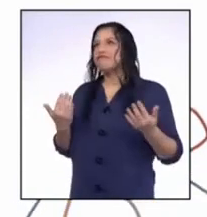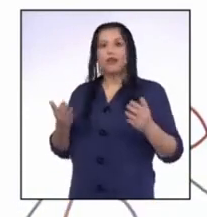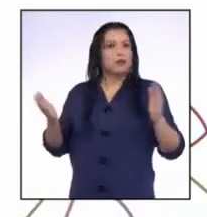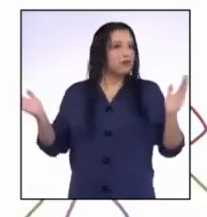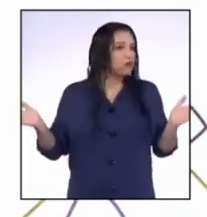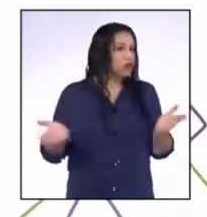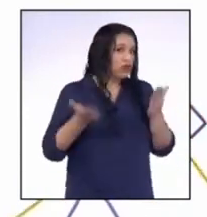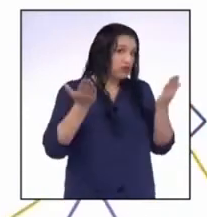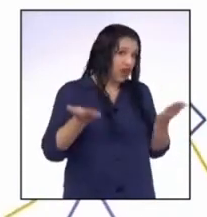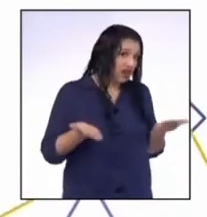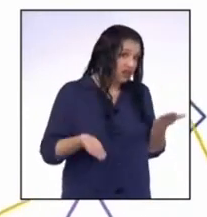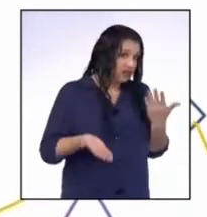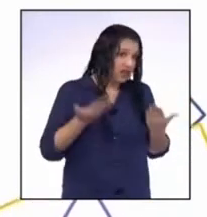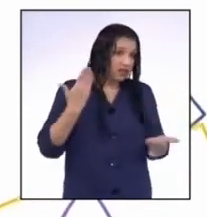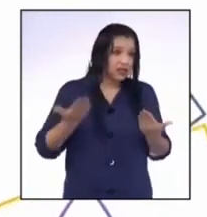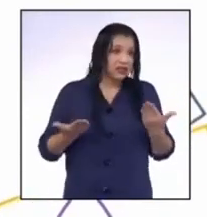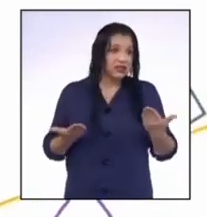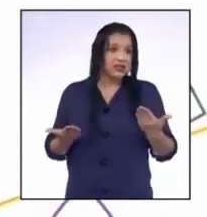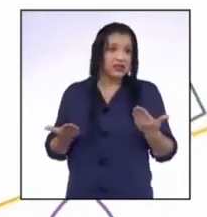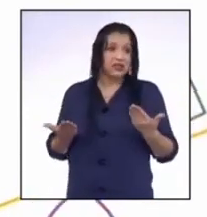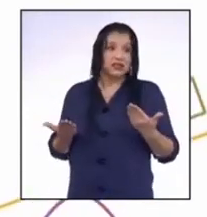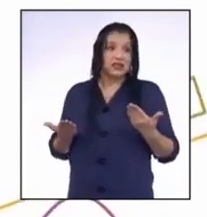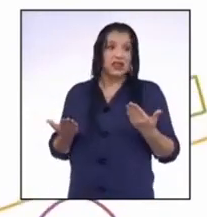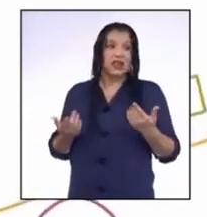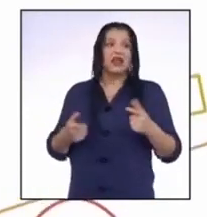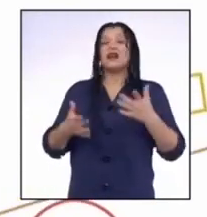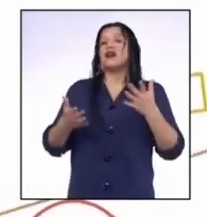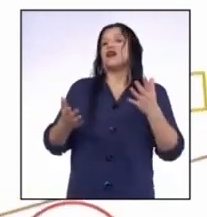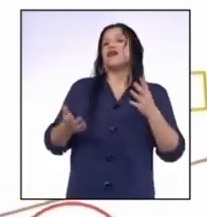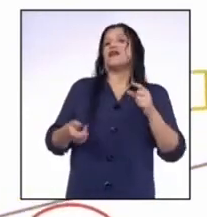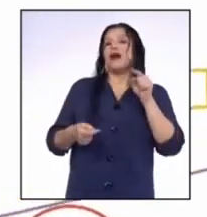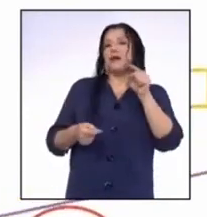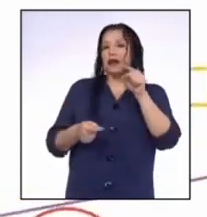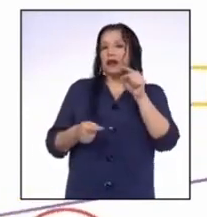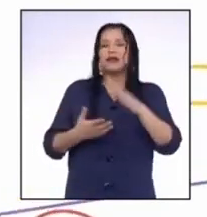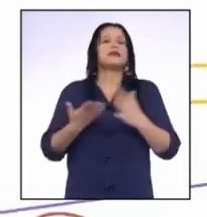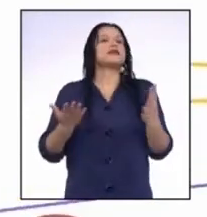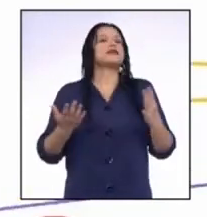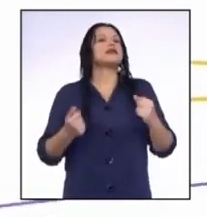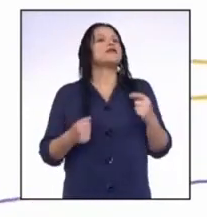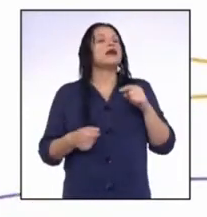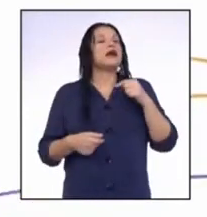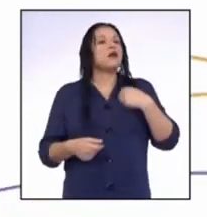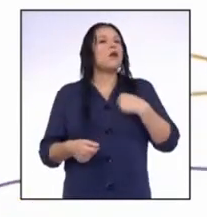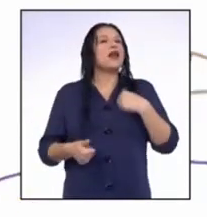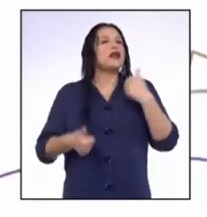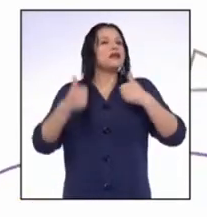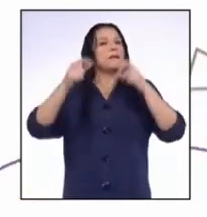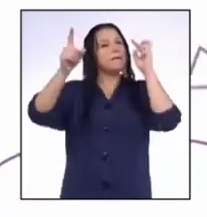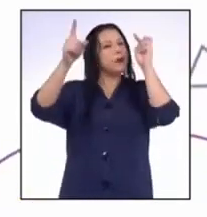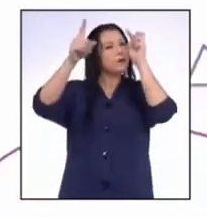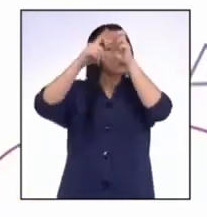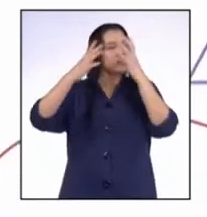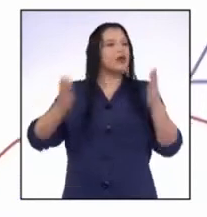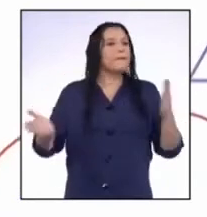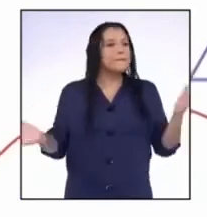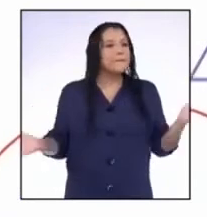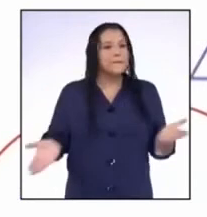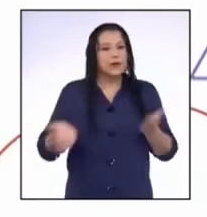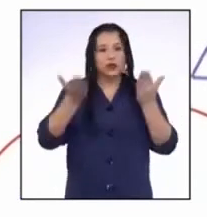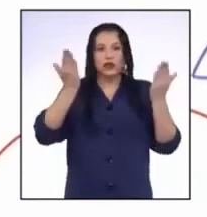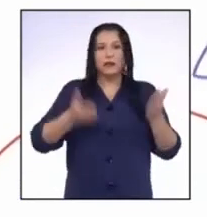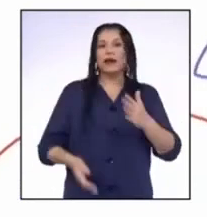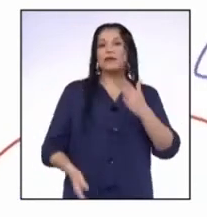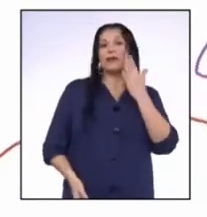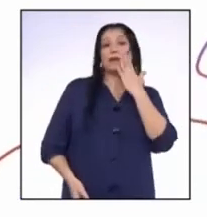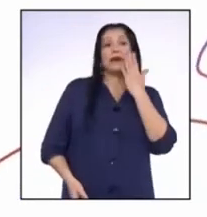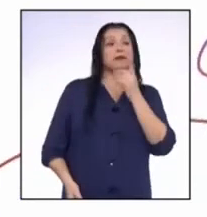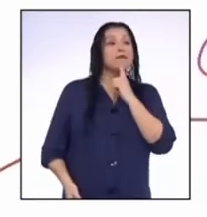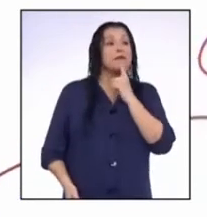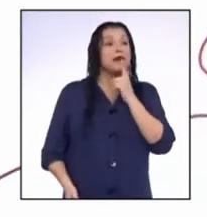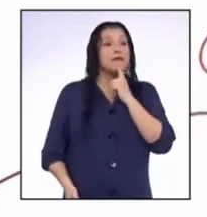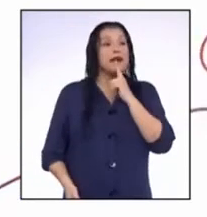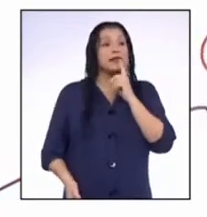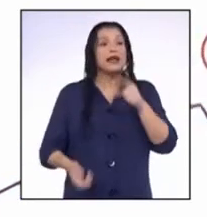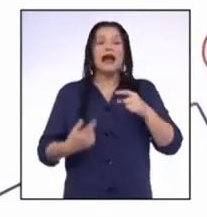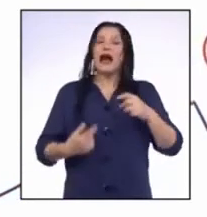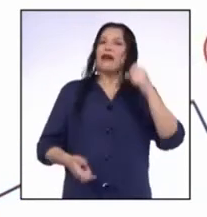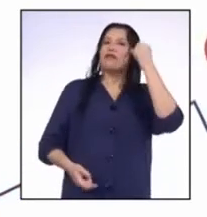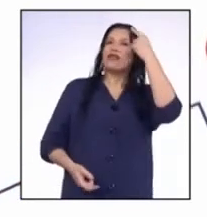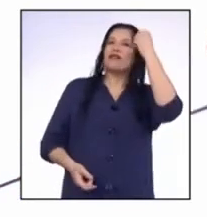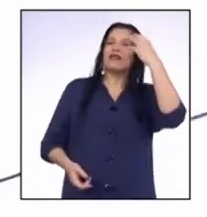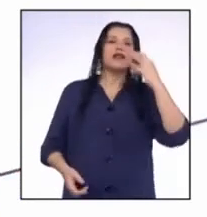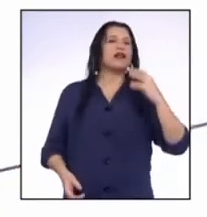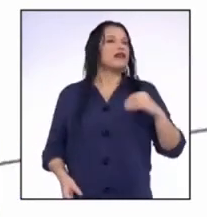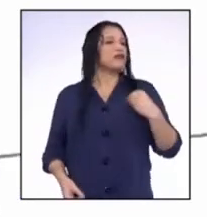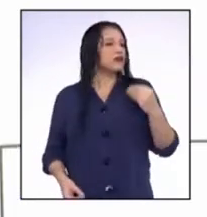Motivar. Persuadir. En este caso, nuestro propósito será motivar a los padres y madres